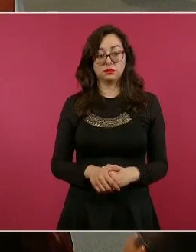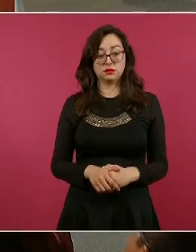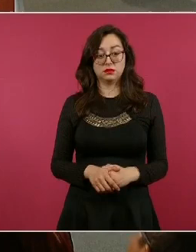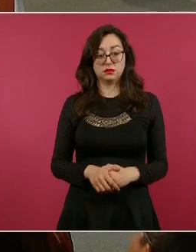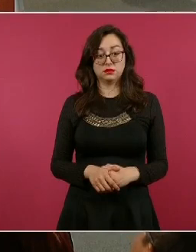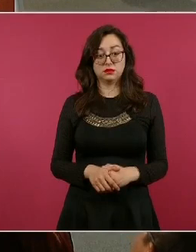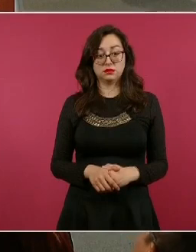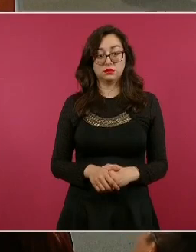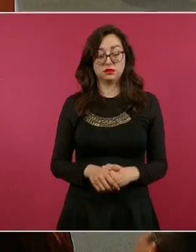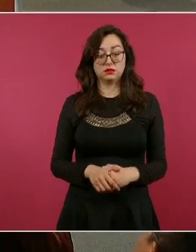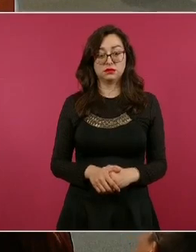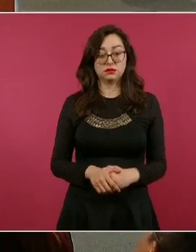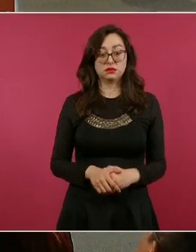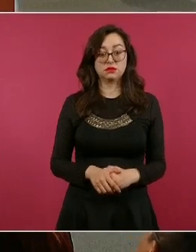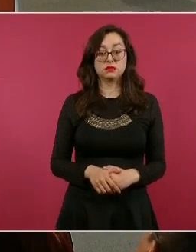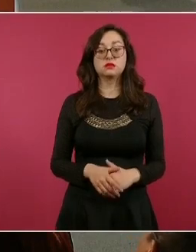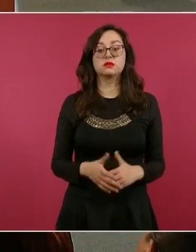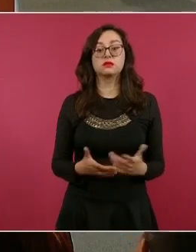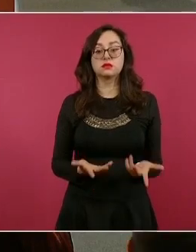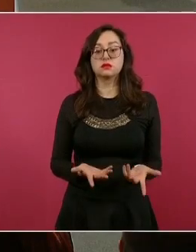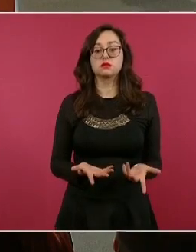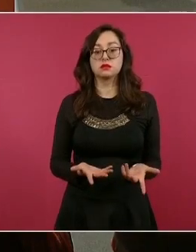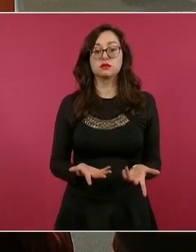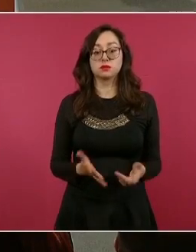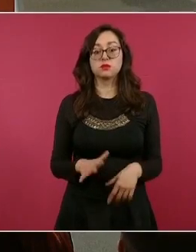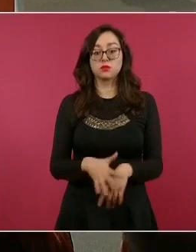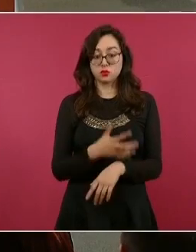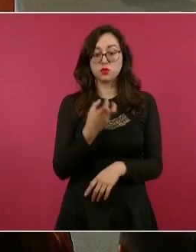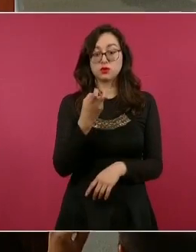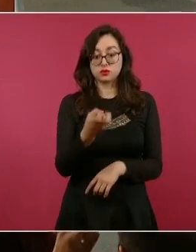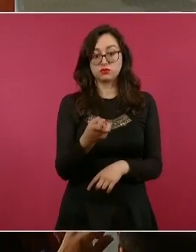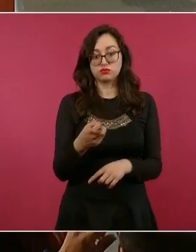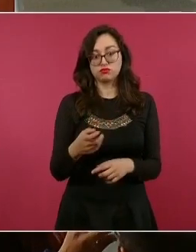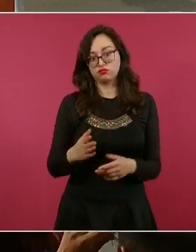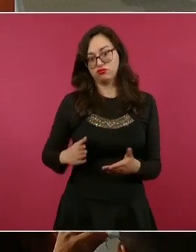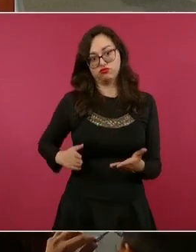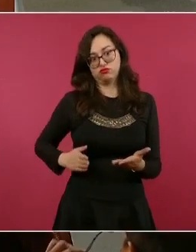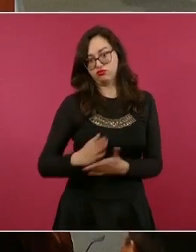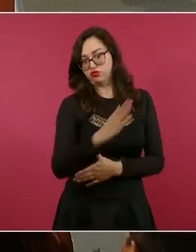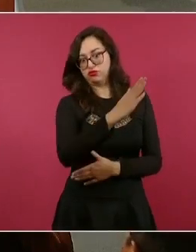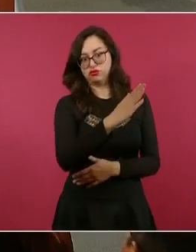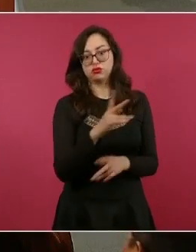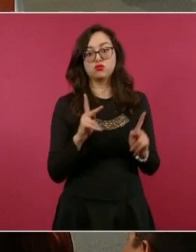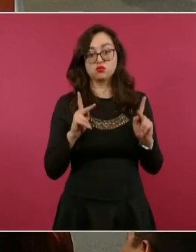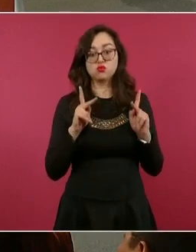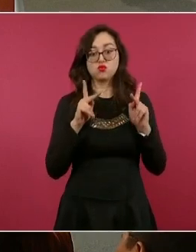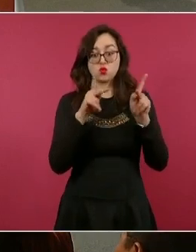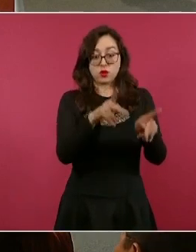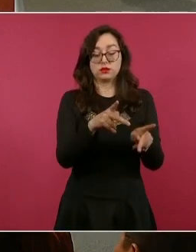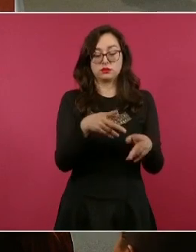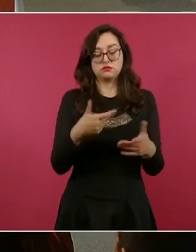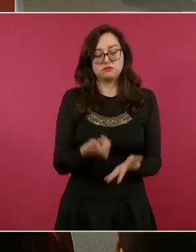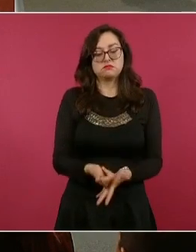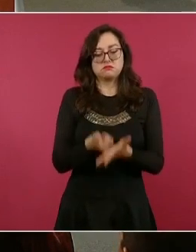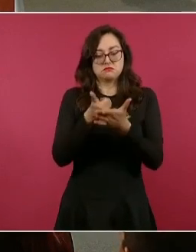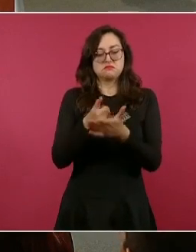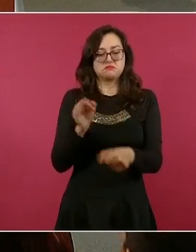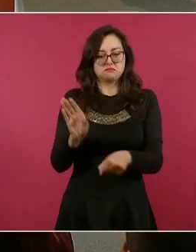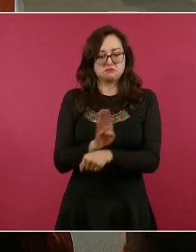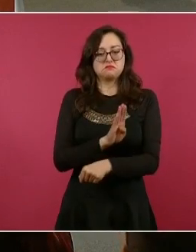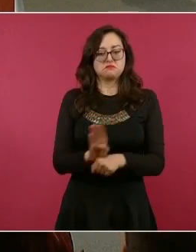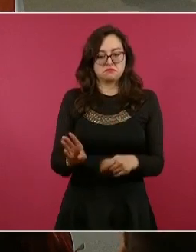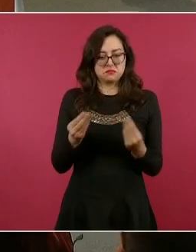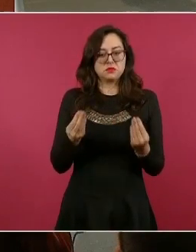hasta acá. Entonces, es una gran obra la de los puentes, va a ayudar mucho a toda